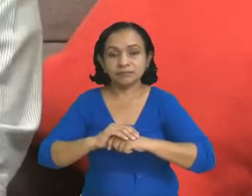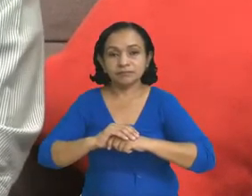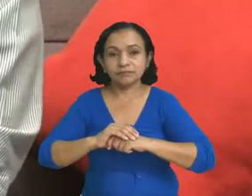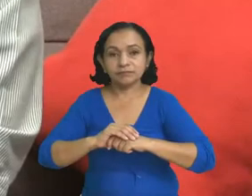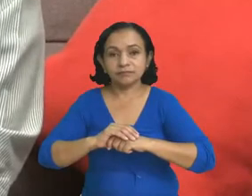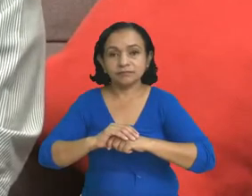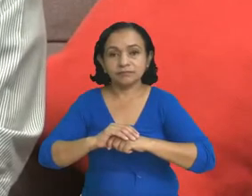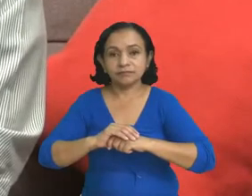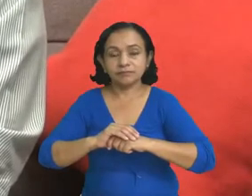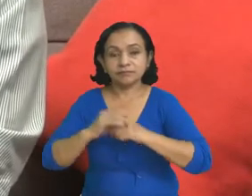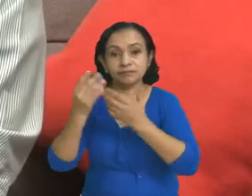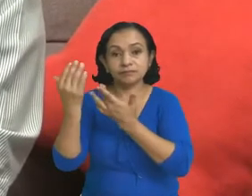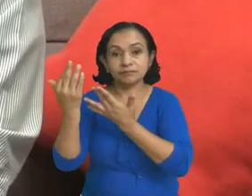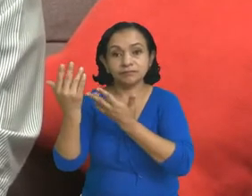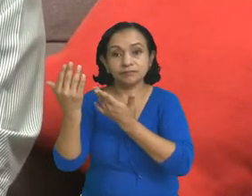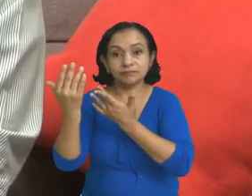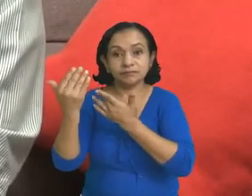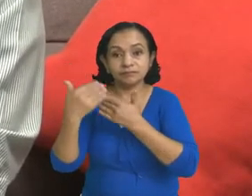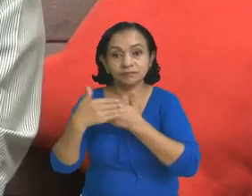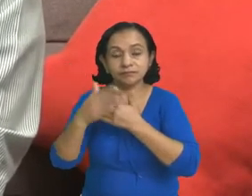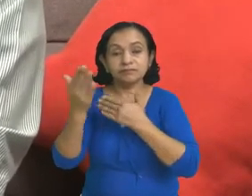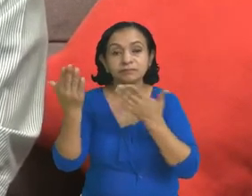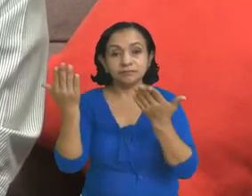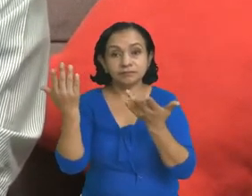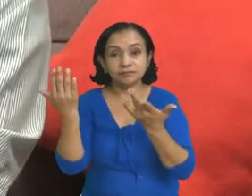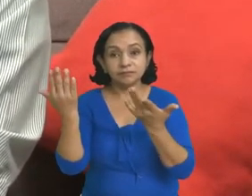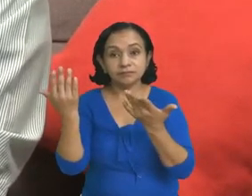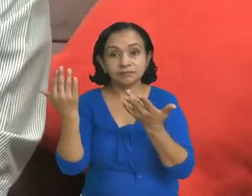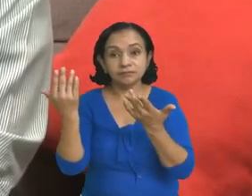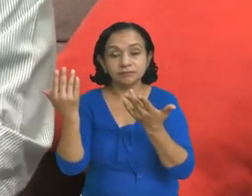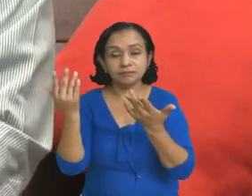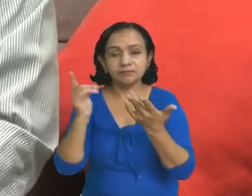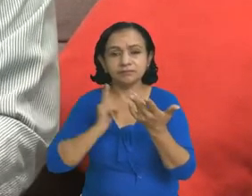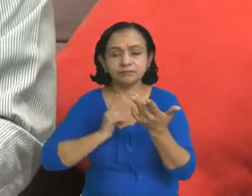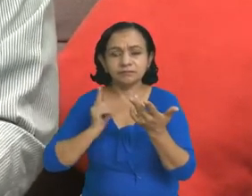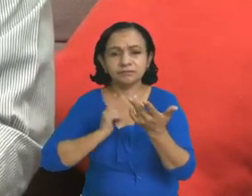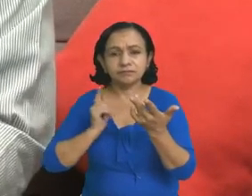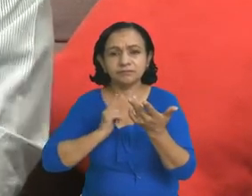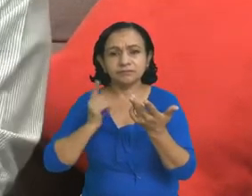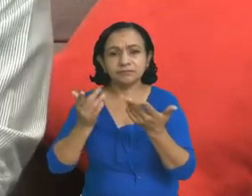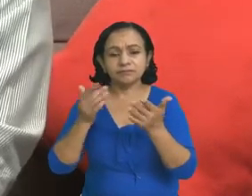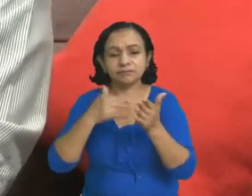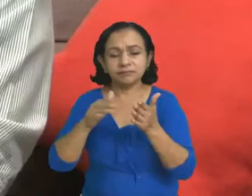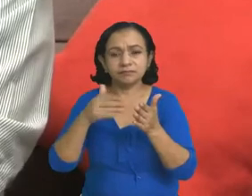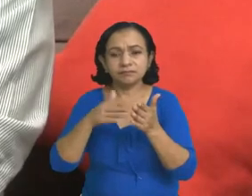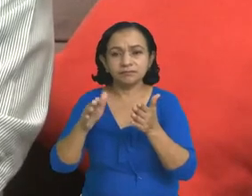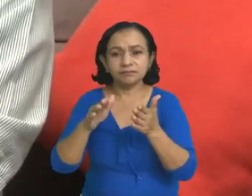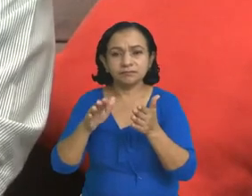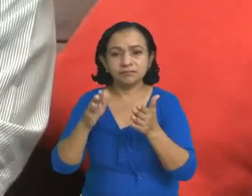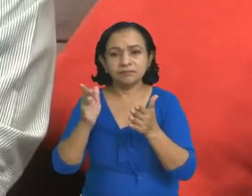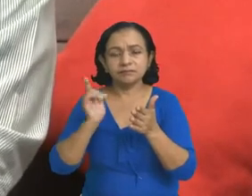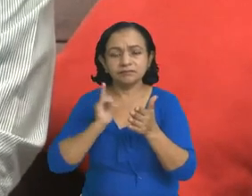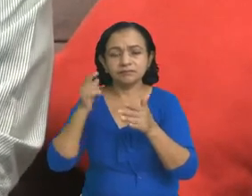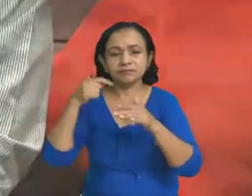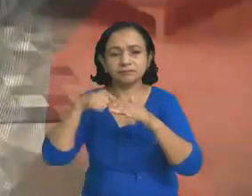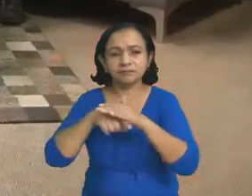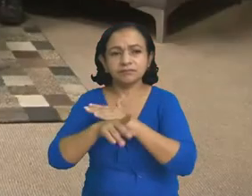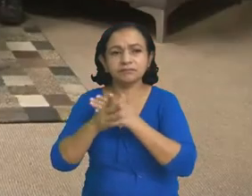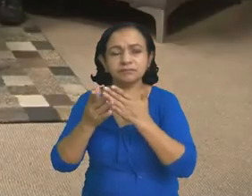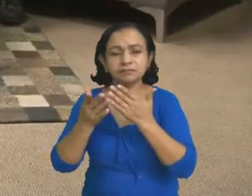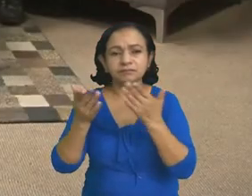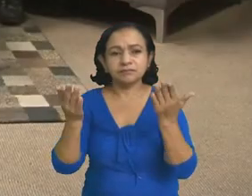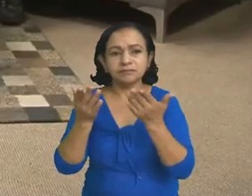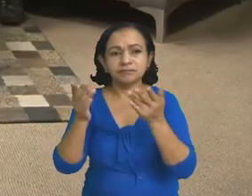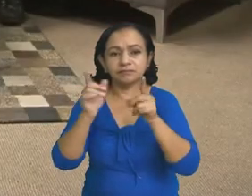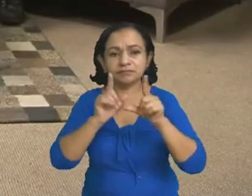y esperamos, yo creo que optimísticamente, fácilmente llegamos a la meta. Y